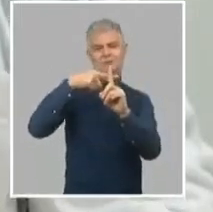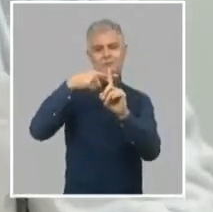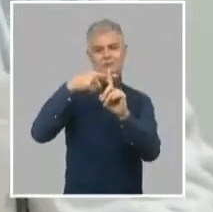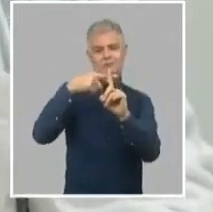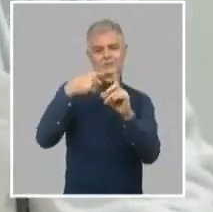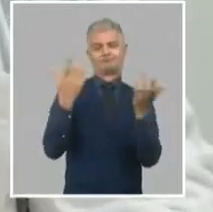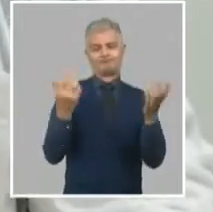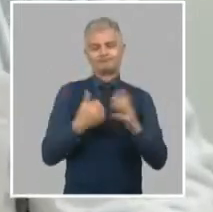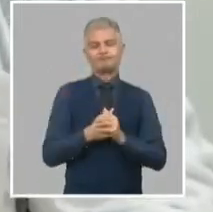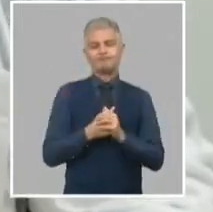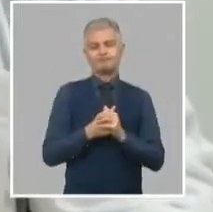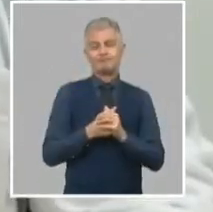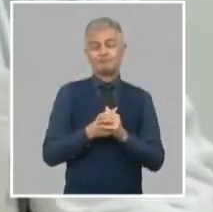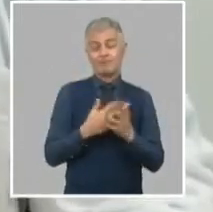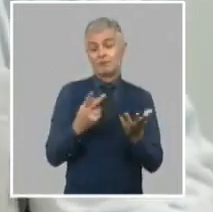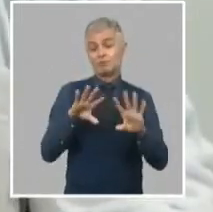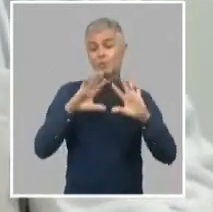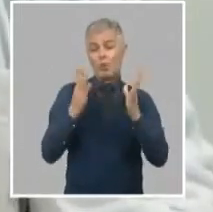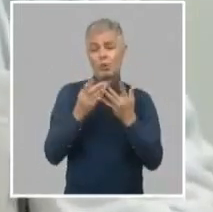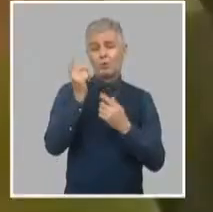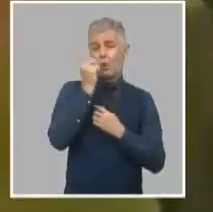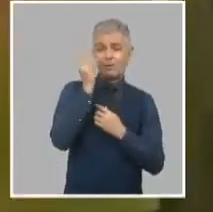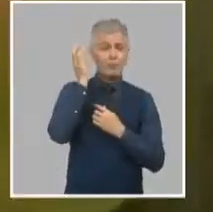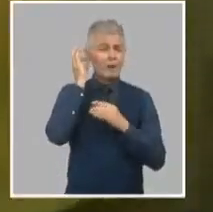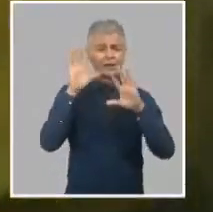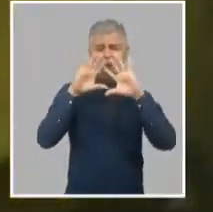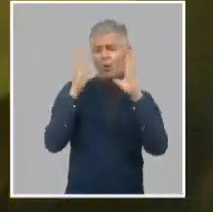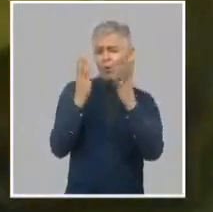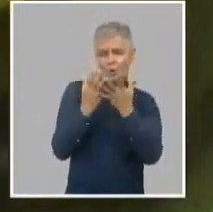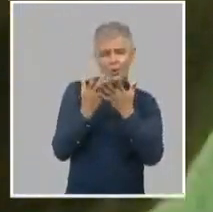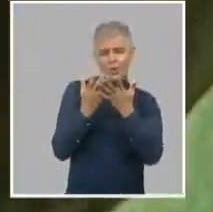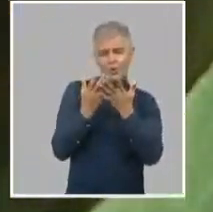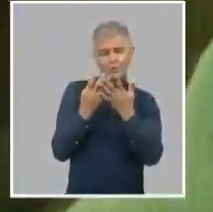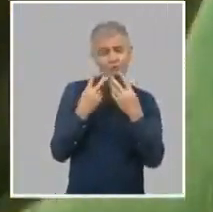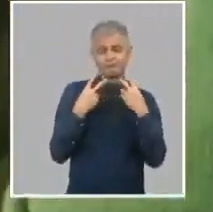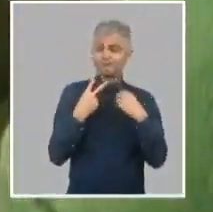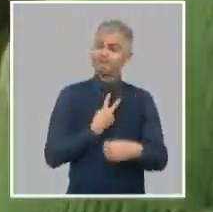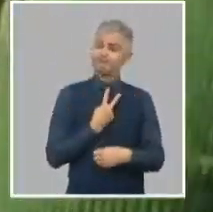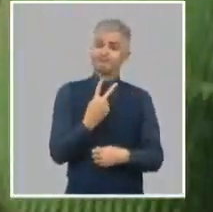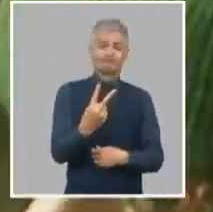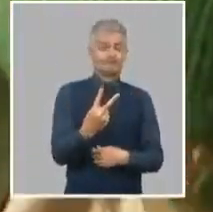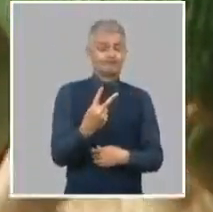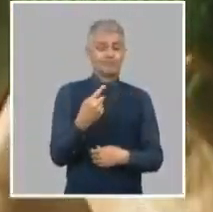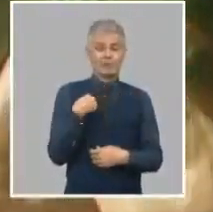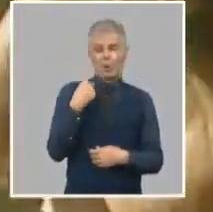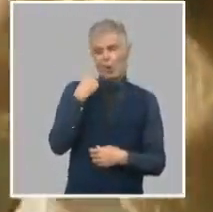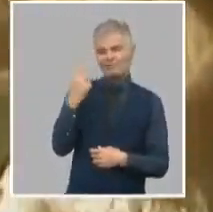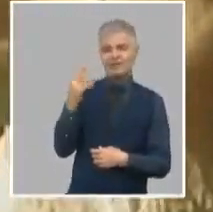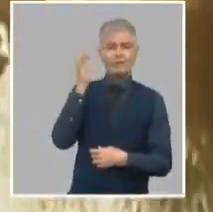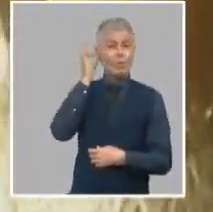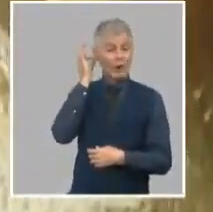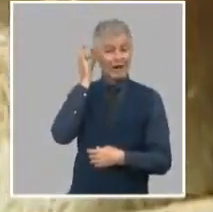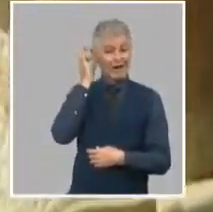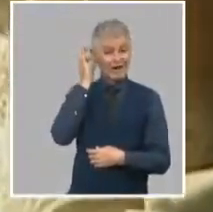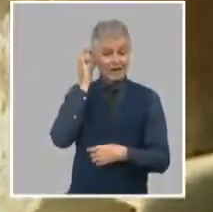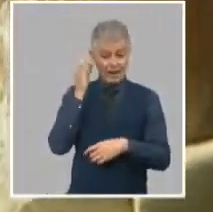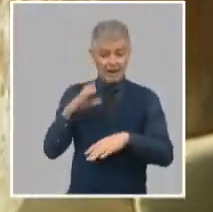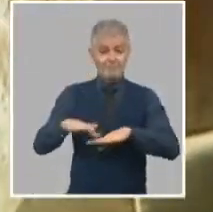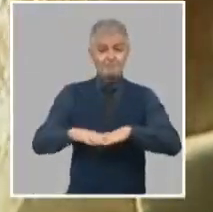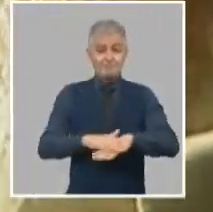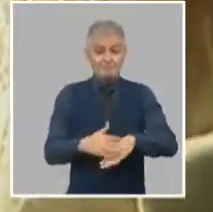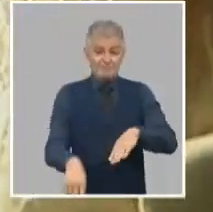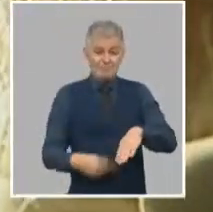la heroicidad de todos los hombres y mujeres, especialmente las mujeres. Vi mujeres allí con los pies quemados, las